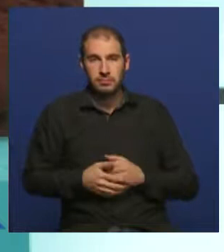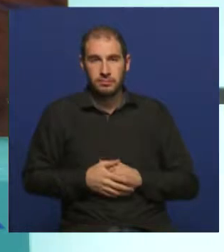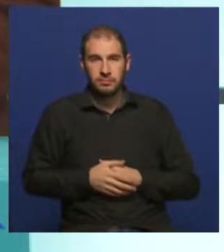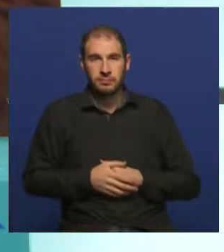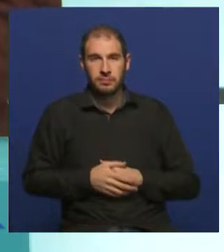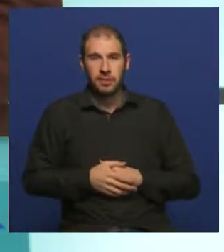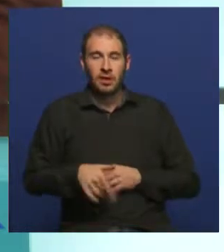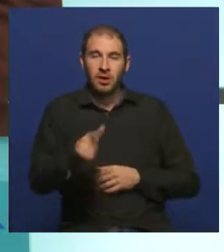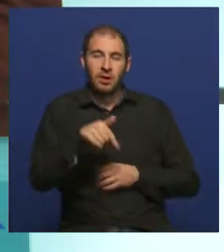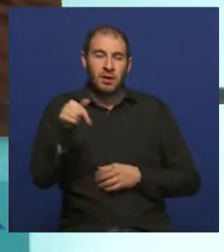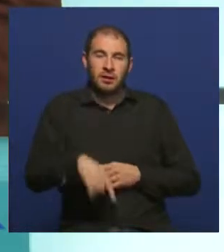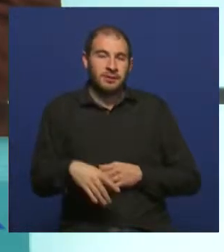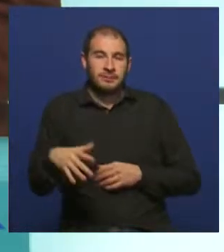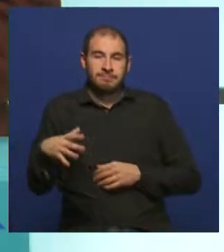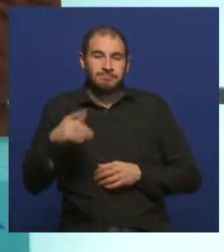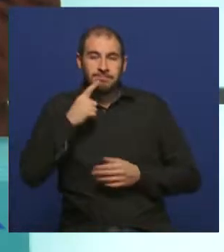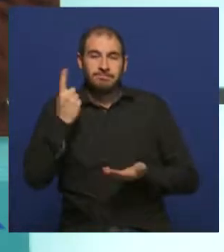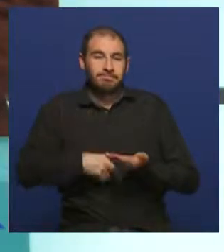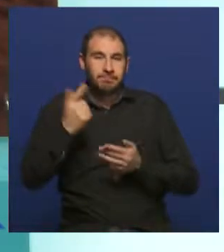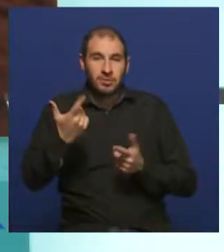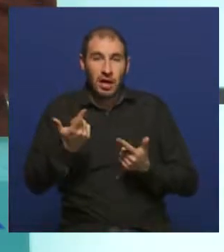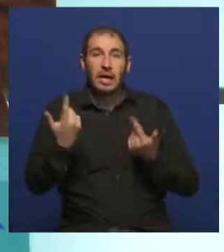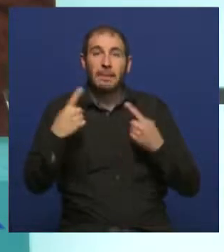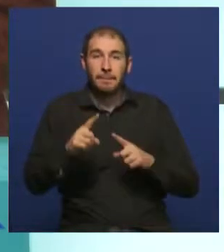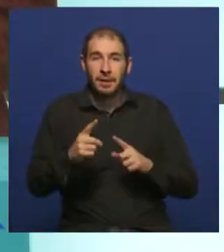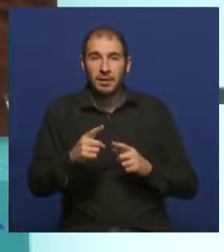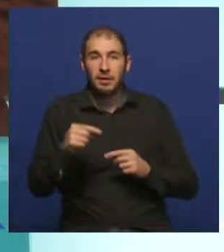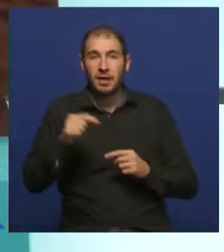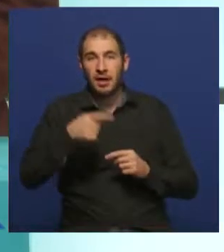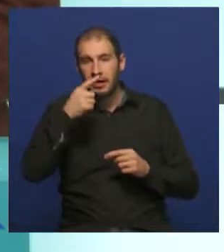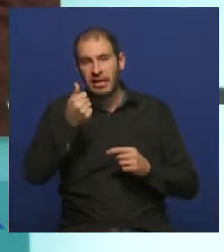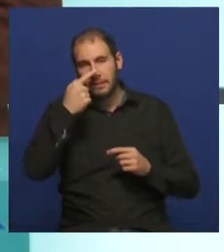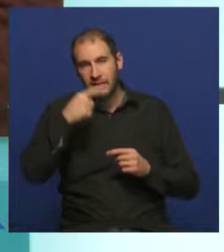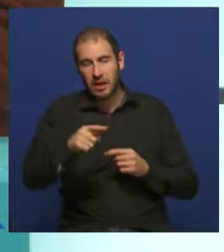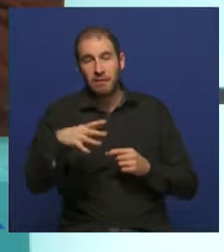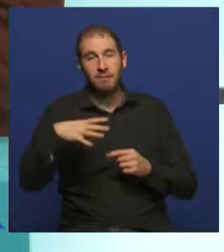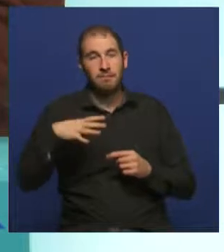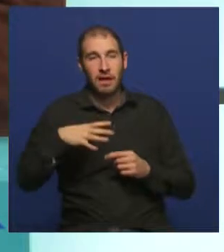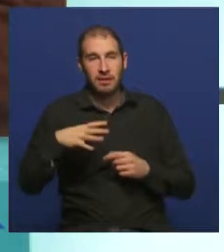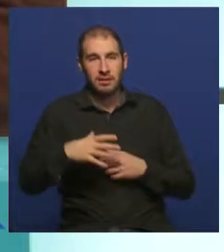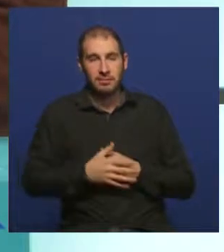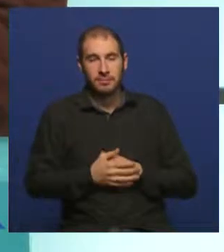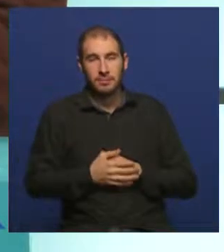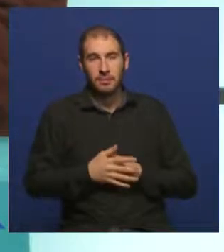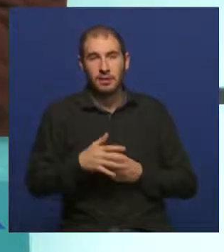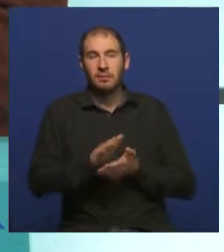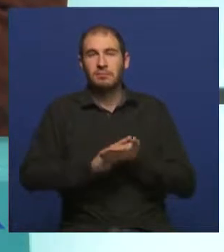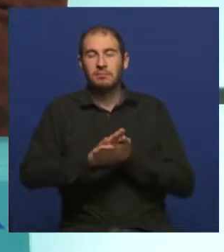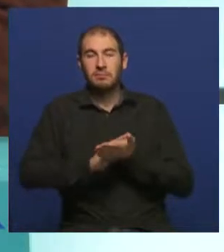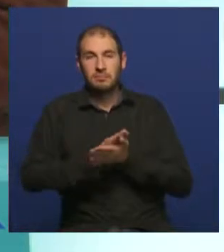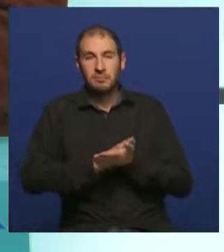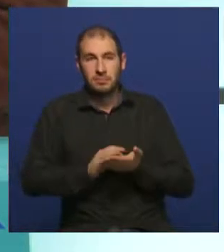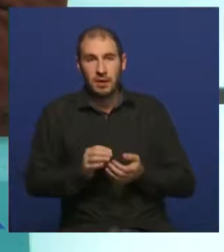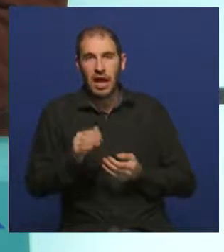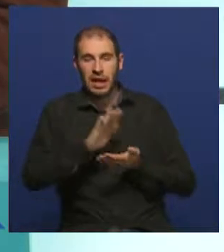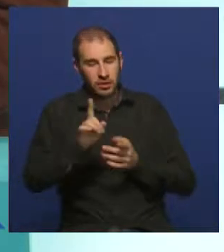y no hemos tenido todavía sentencia, pero estamos sobre el final. Falta que termine de alegar,